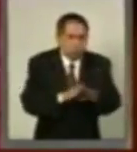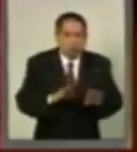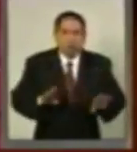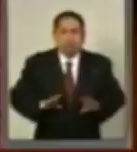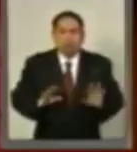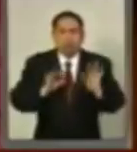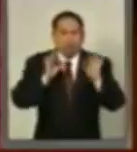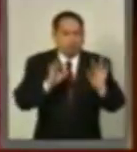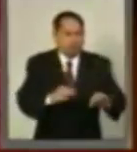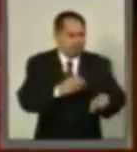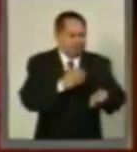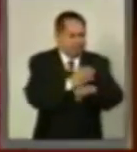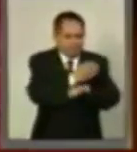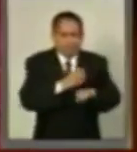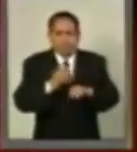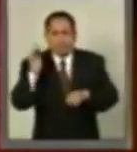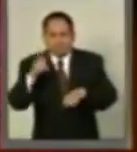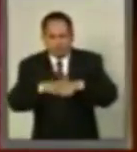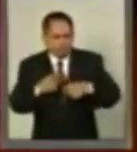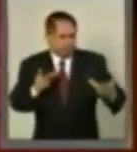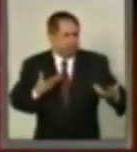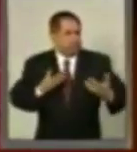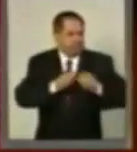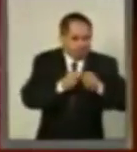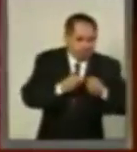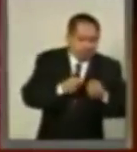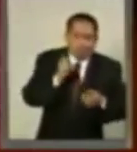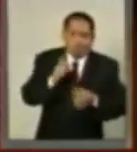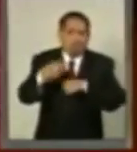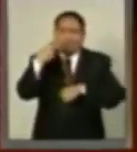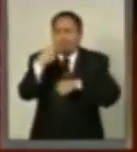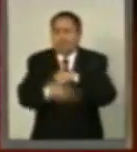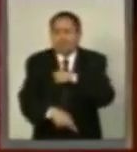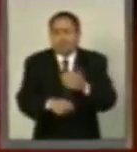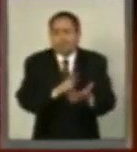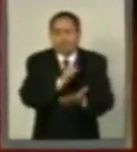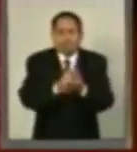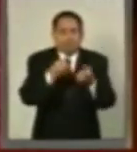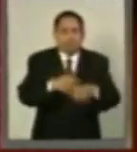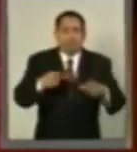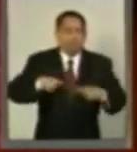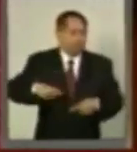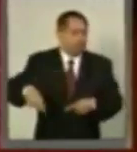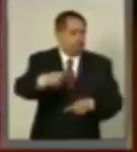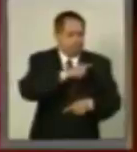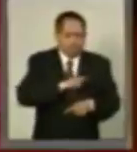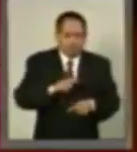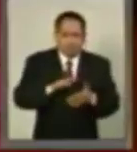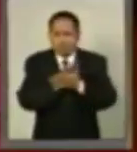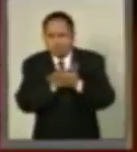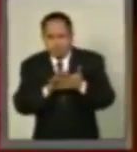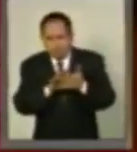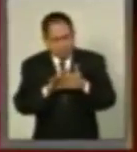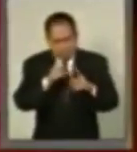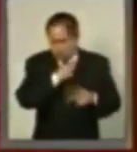del estado y lo que es del interés federal, porque al final son delitos que se cometen contra ciudadanos y la gente no distingue quién es la